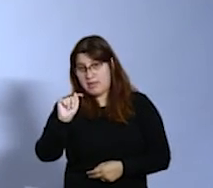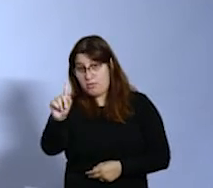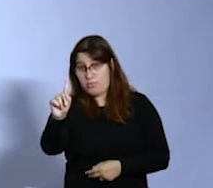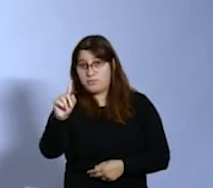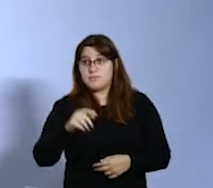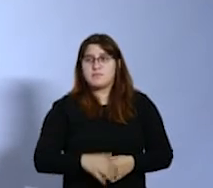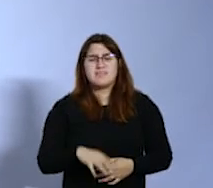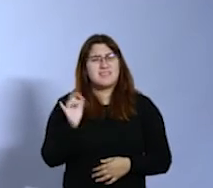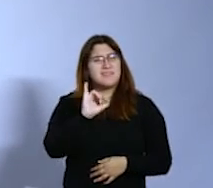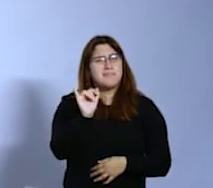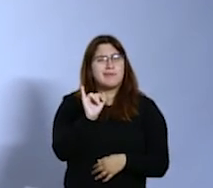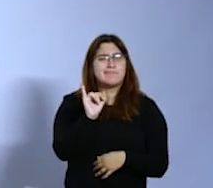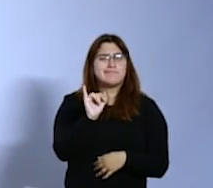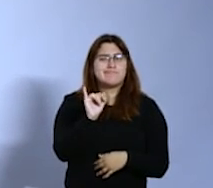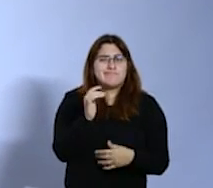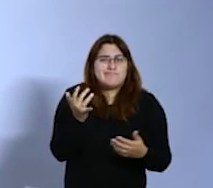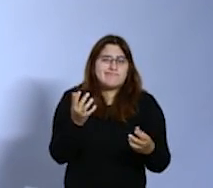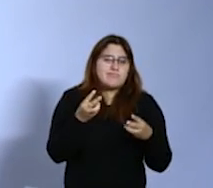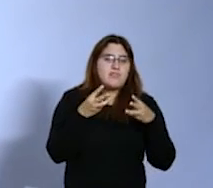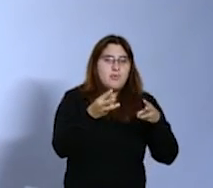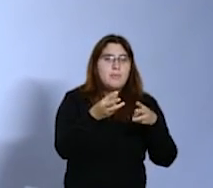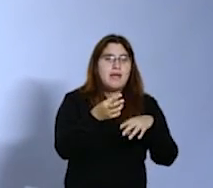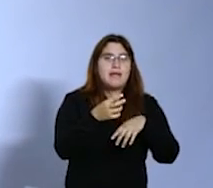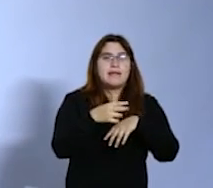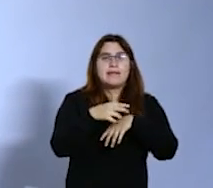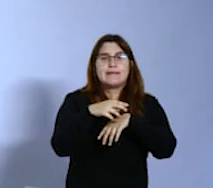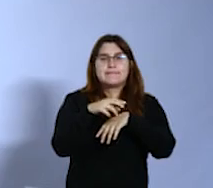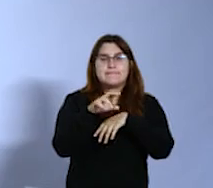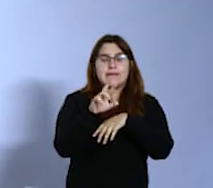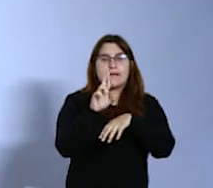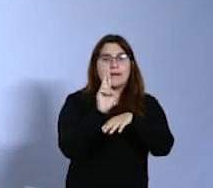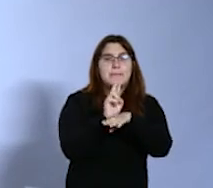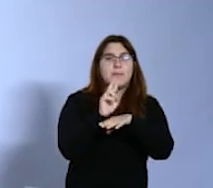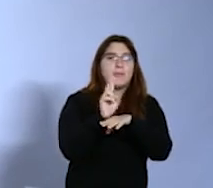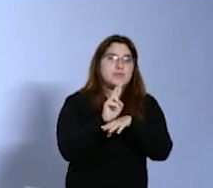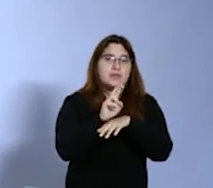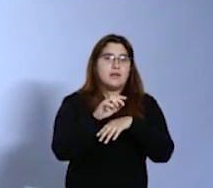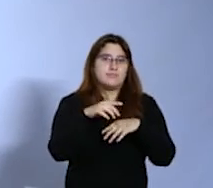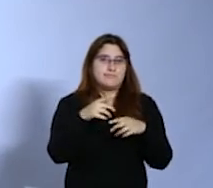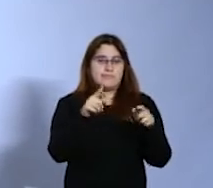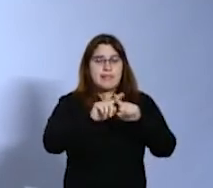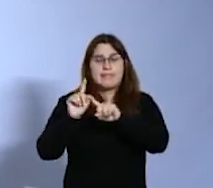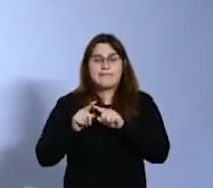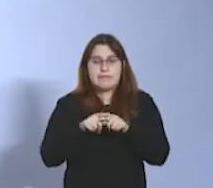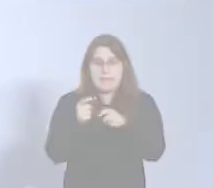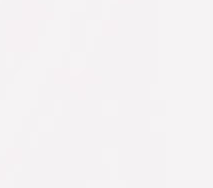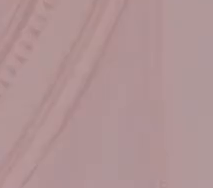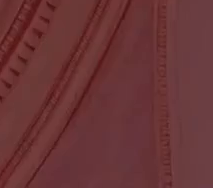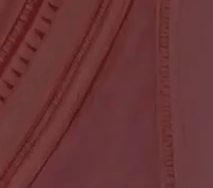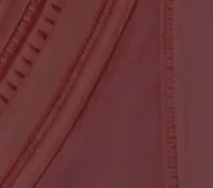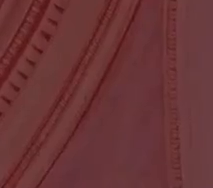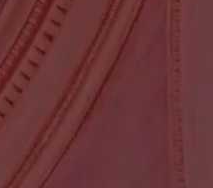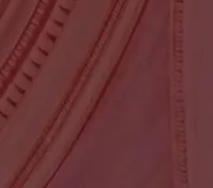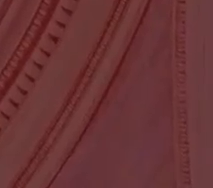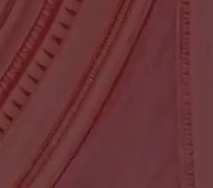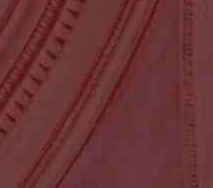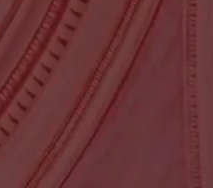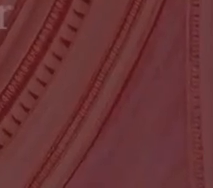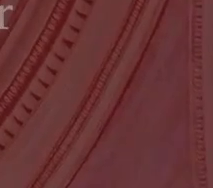remedio provisional que es una de las grandes ganancias del pleito de clase de rosalía vélez